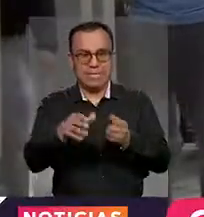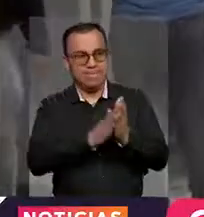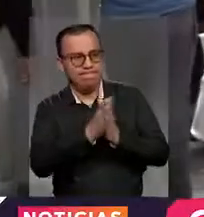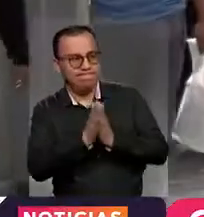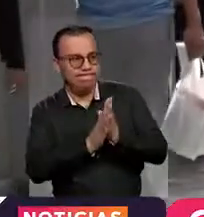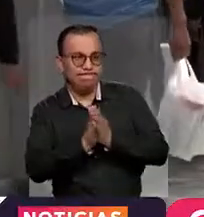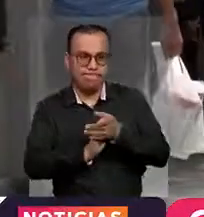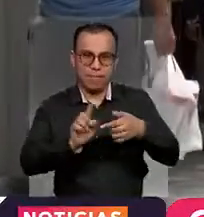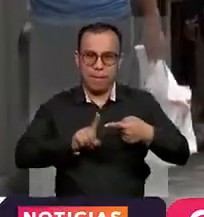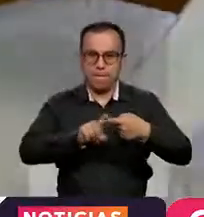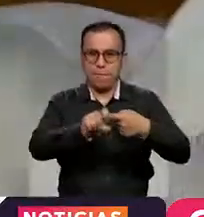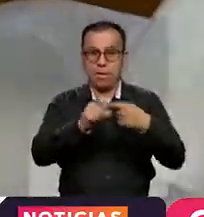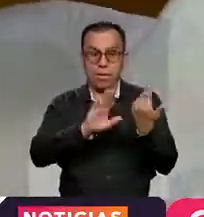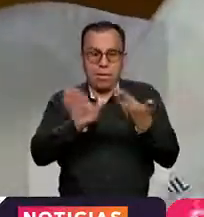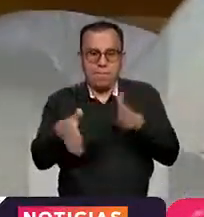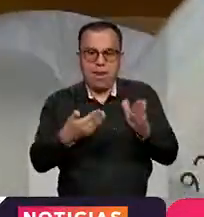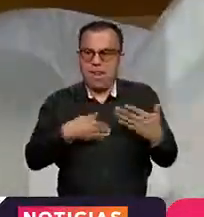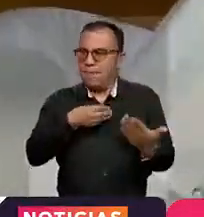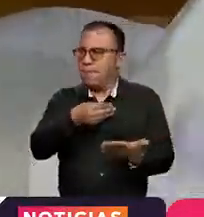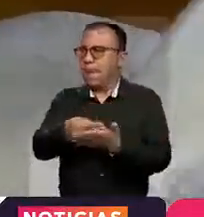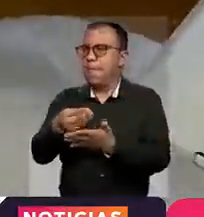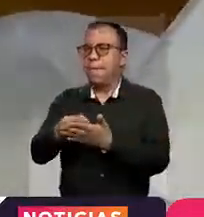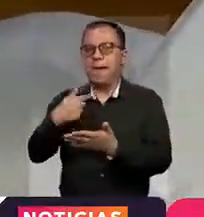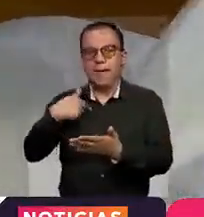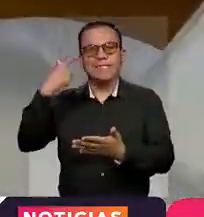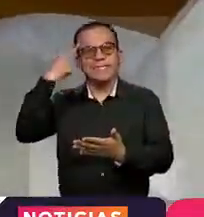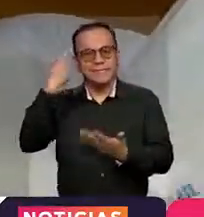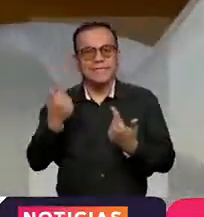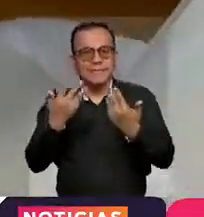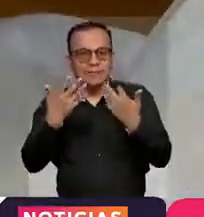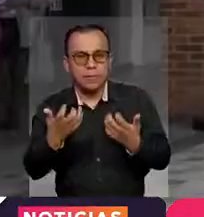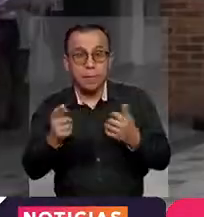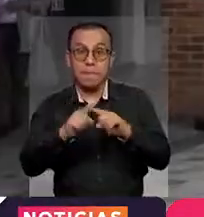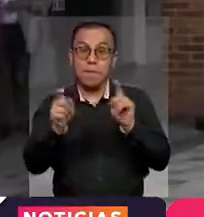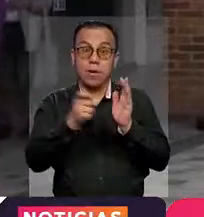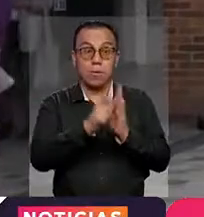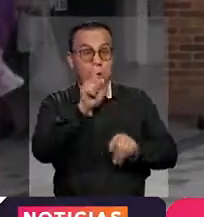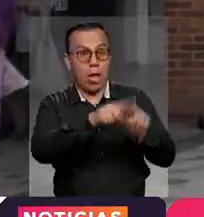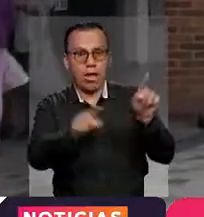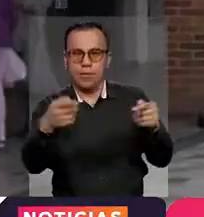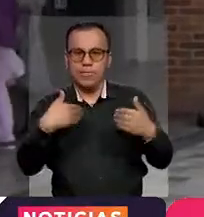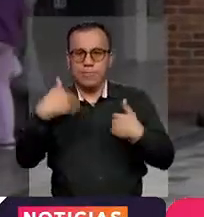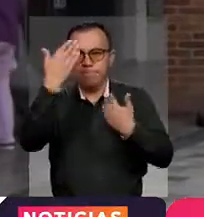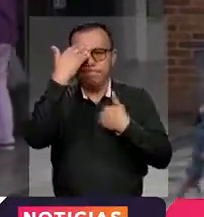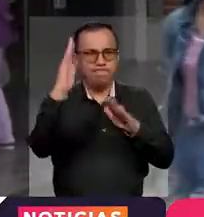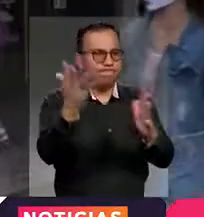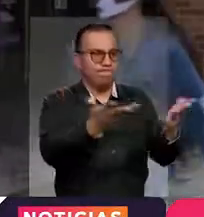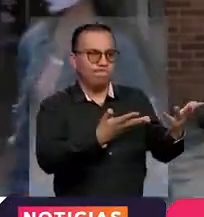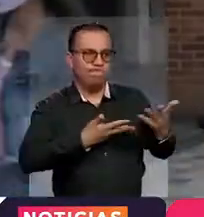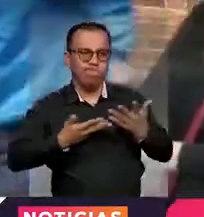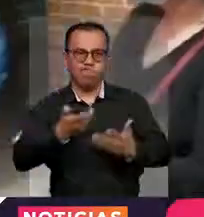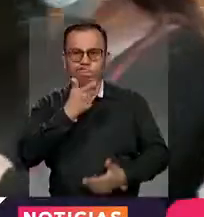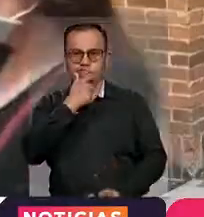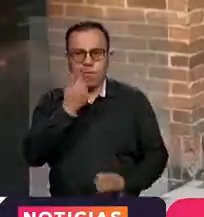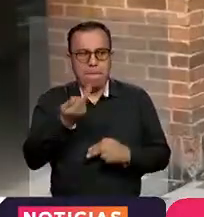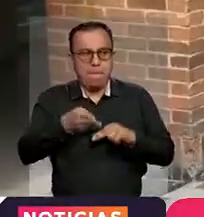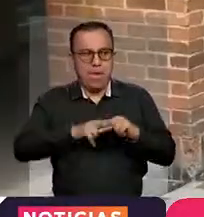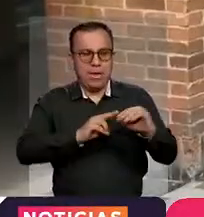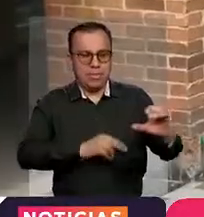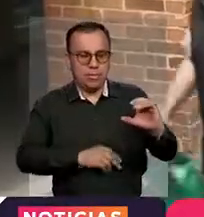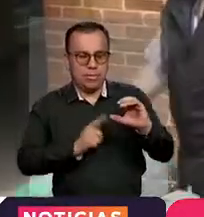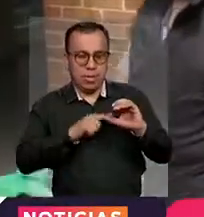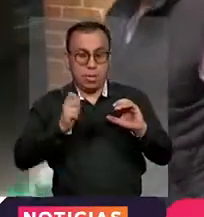prima navideña ya tienen planes de cómo invertir ese dinero. No obstante, algunos aún no saben cómo hacer de este ingreso adicional